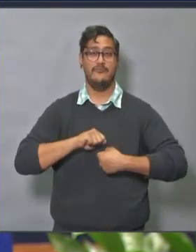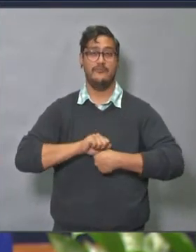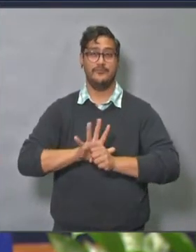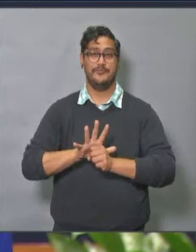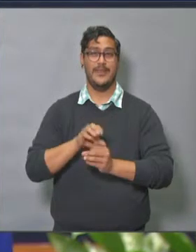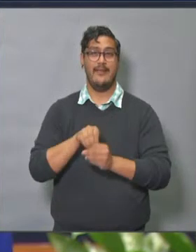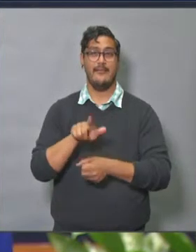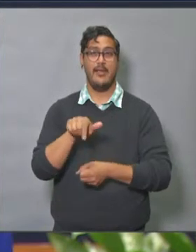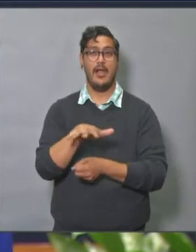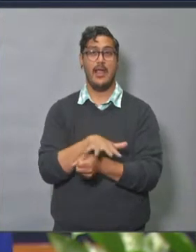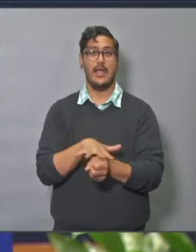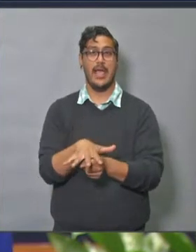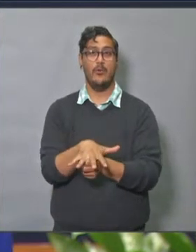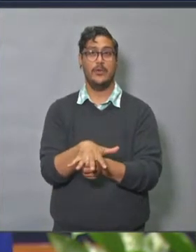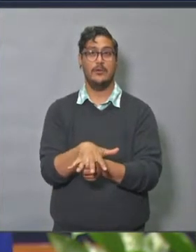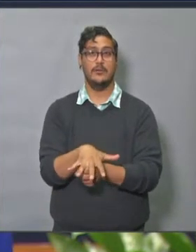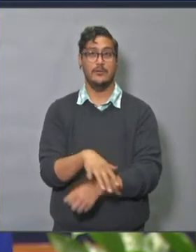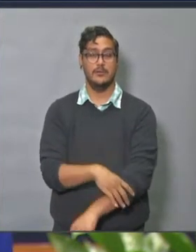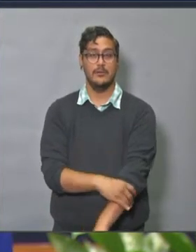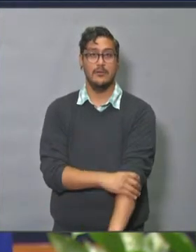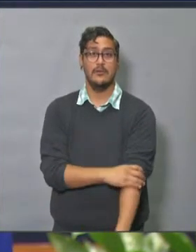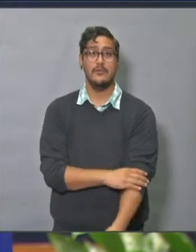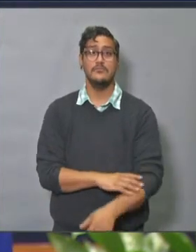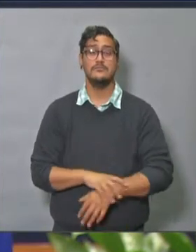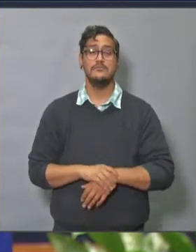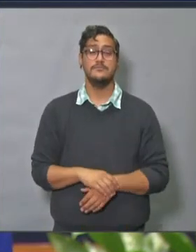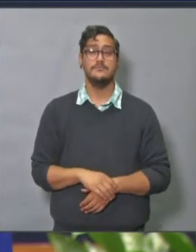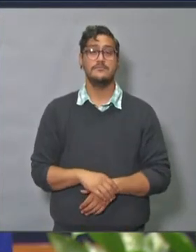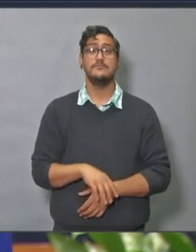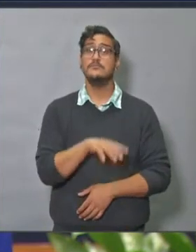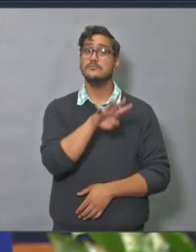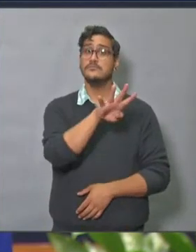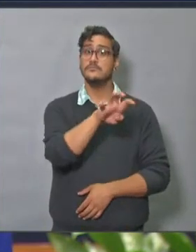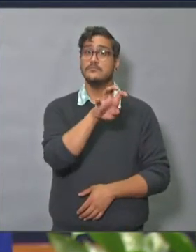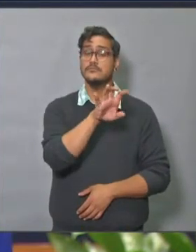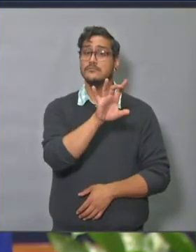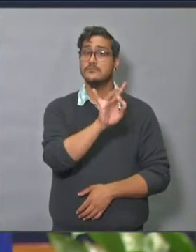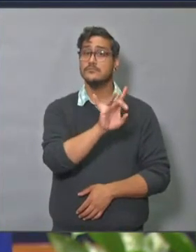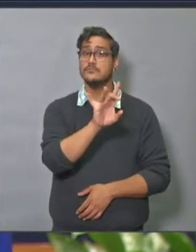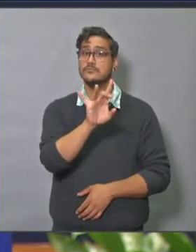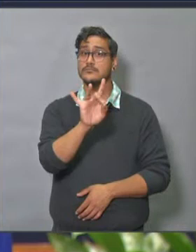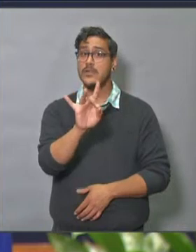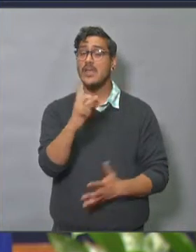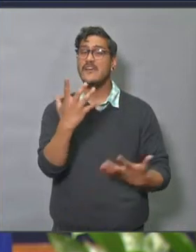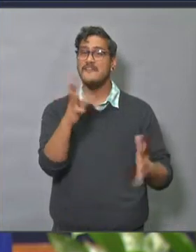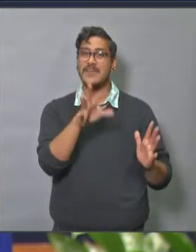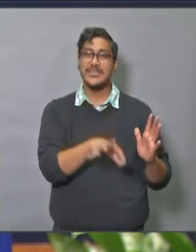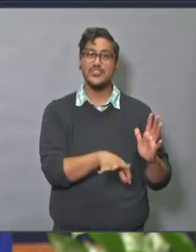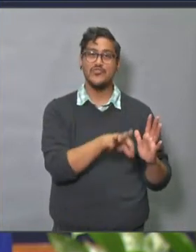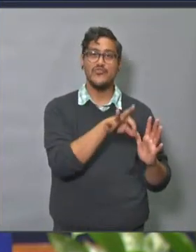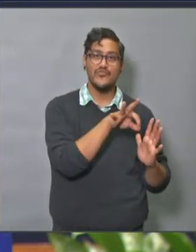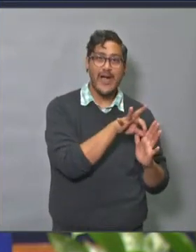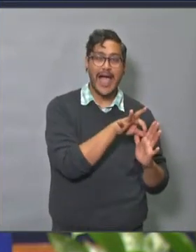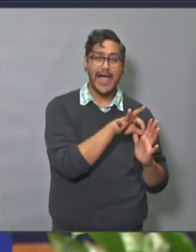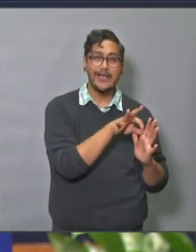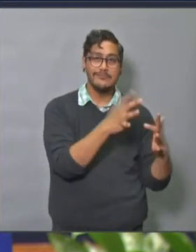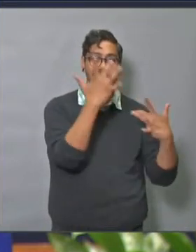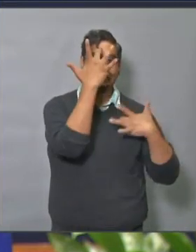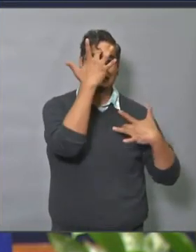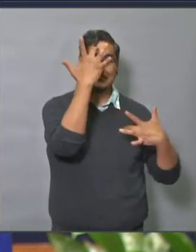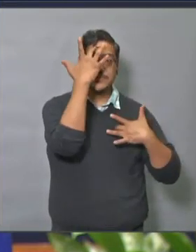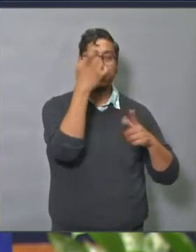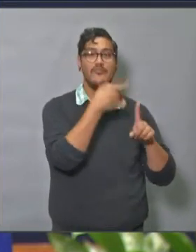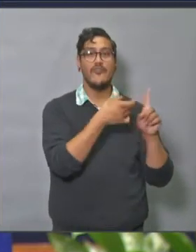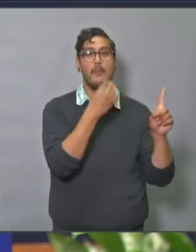70,476. Estamos reportando también 488 casos confirmados entre personas sin hogar.